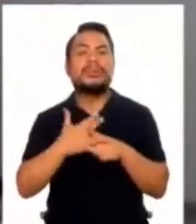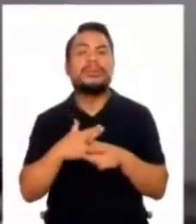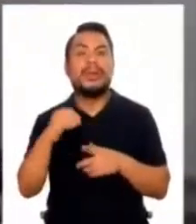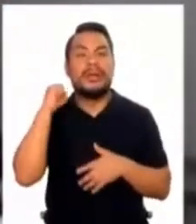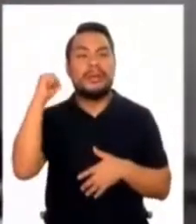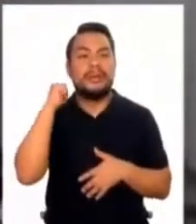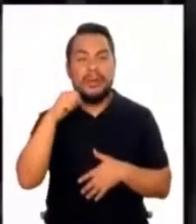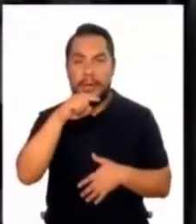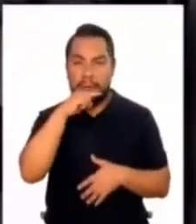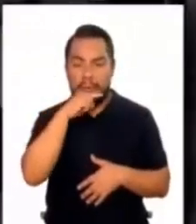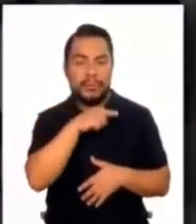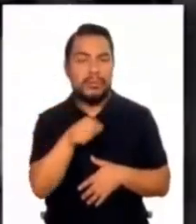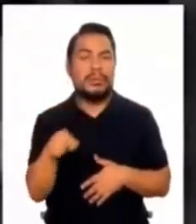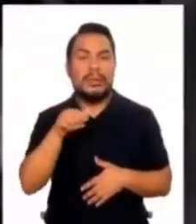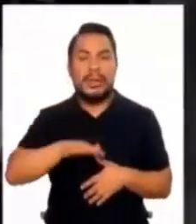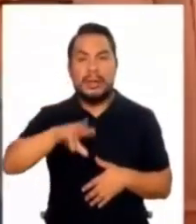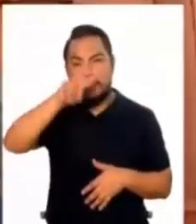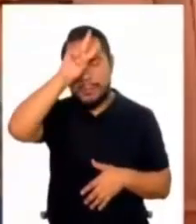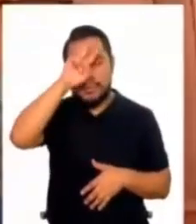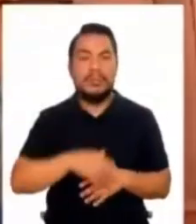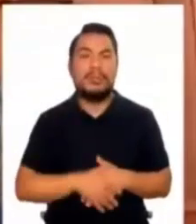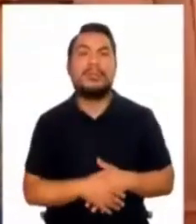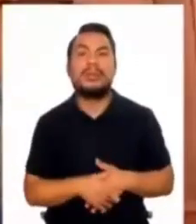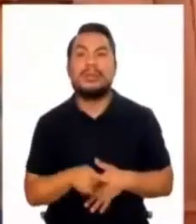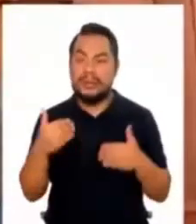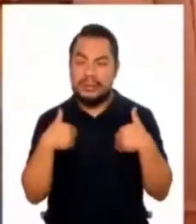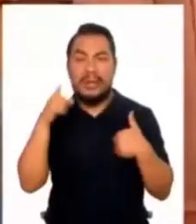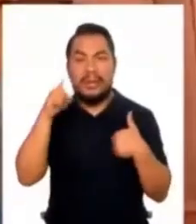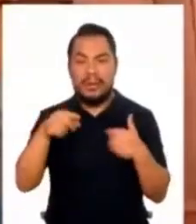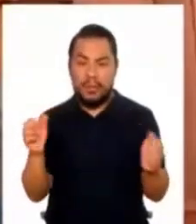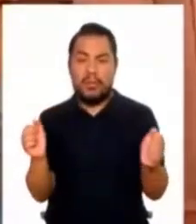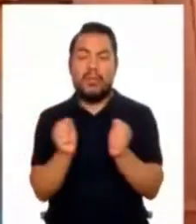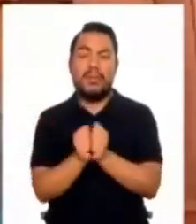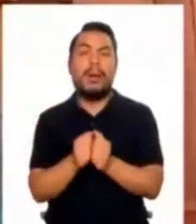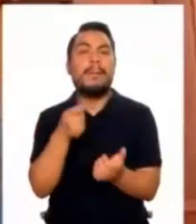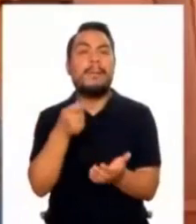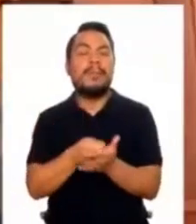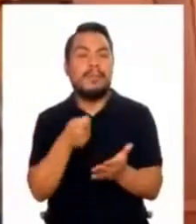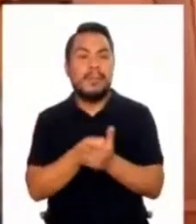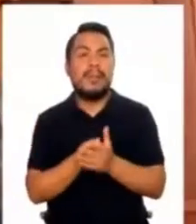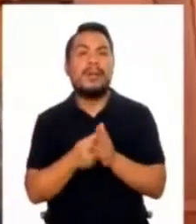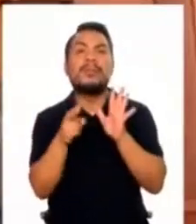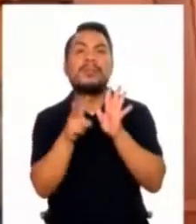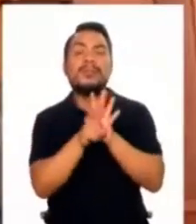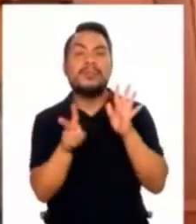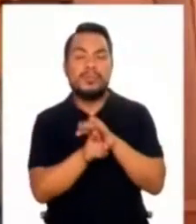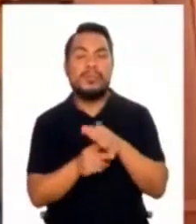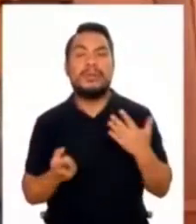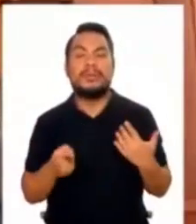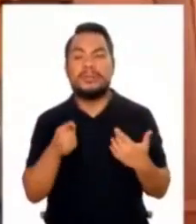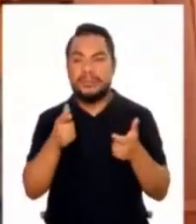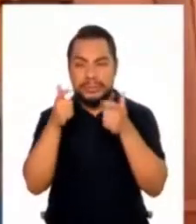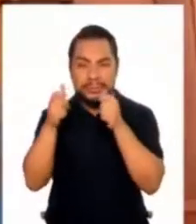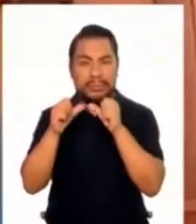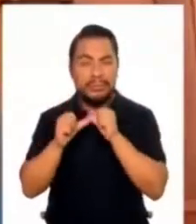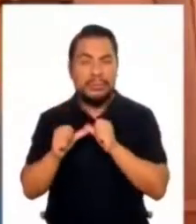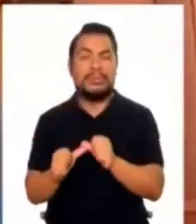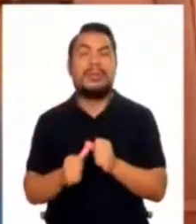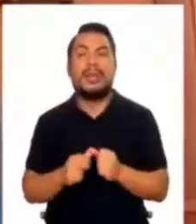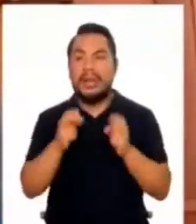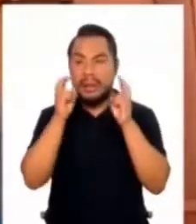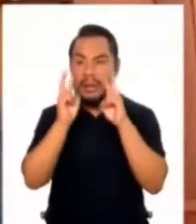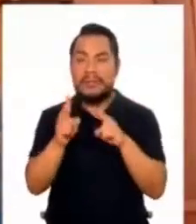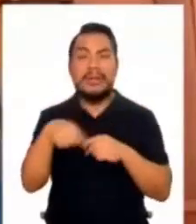situación de los derechos de las mujeres en el Perú tiene que ir acompañado de presupuesto de voluntad de un monitoreo permanente